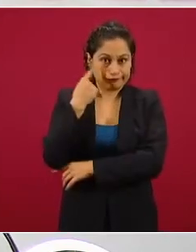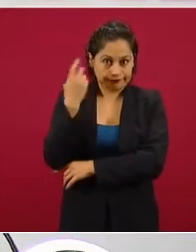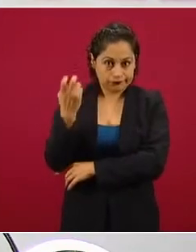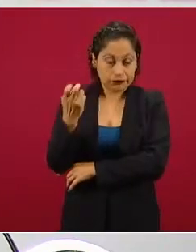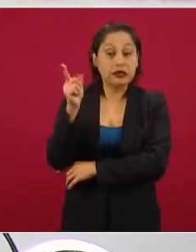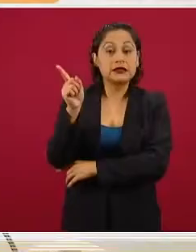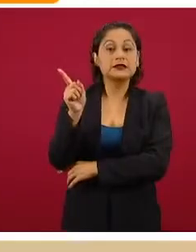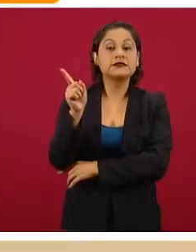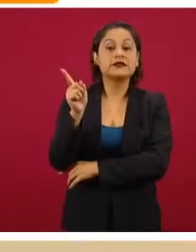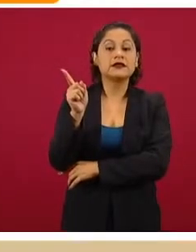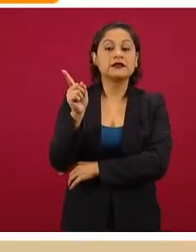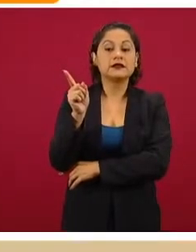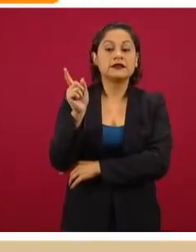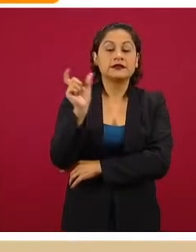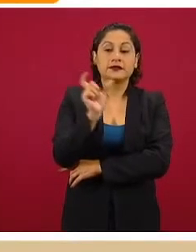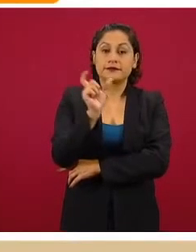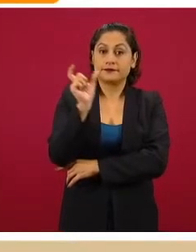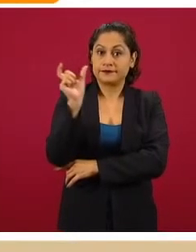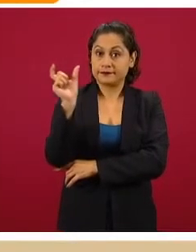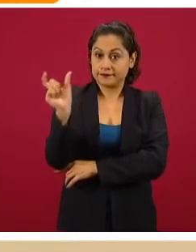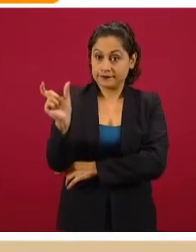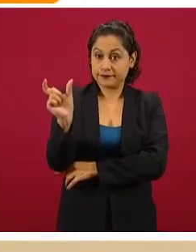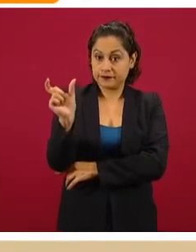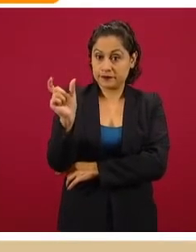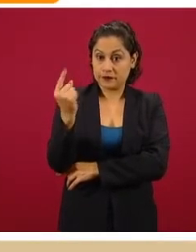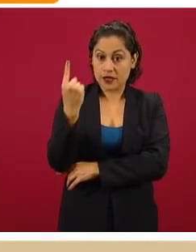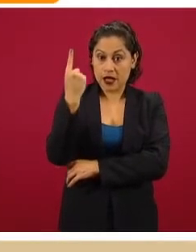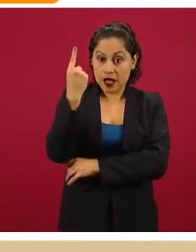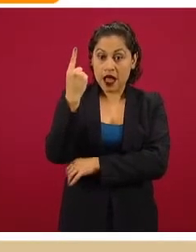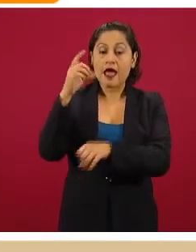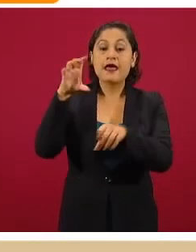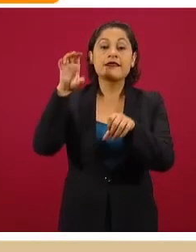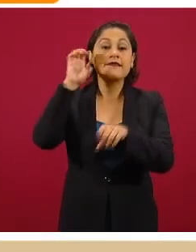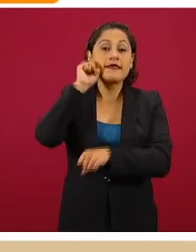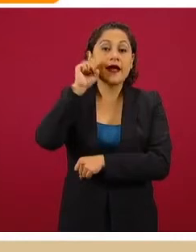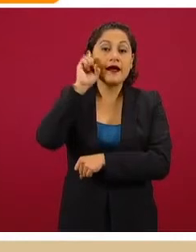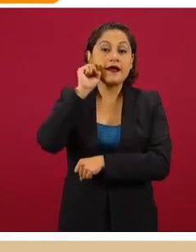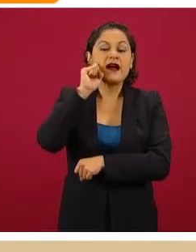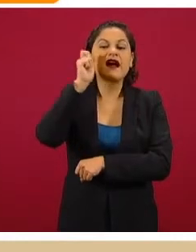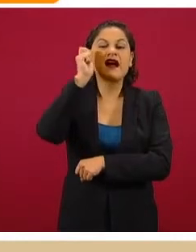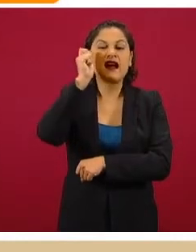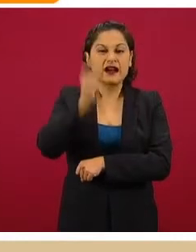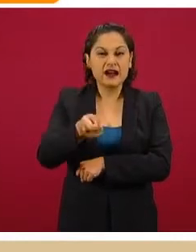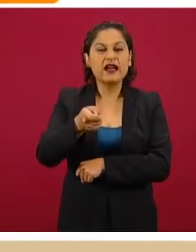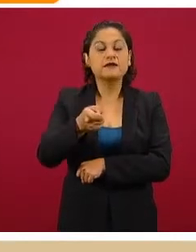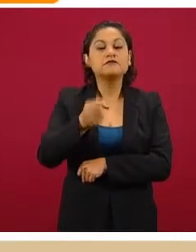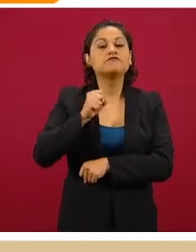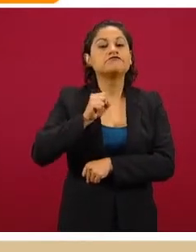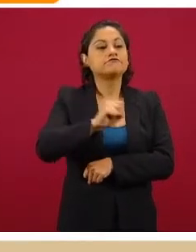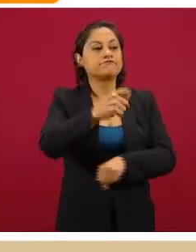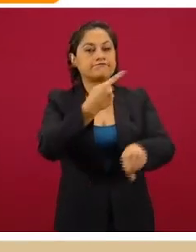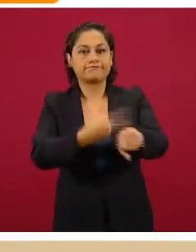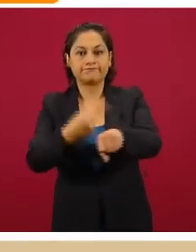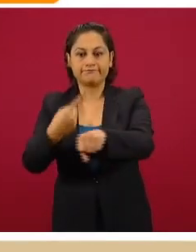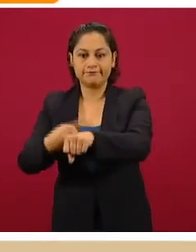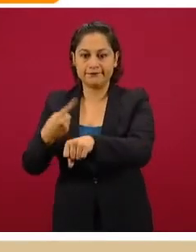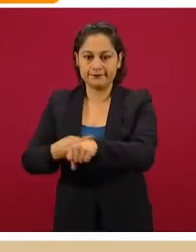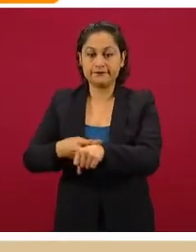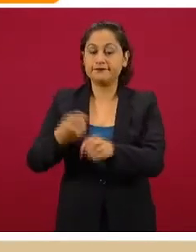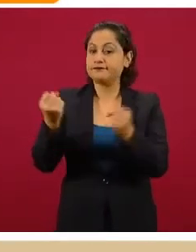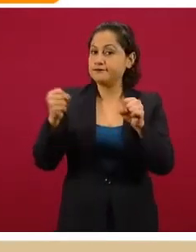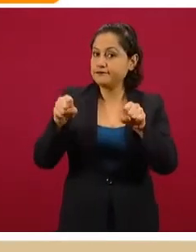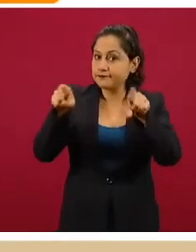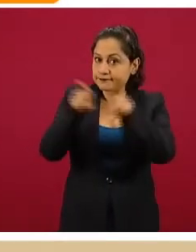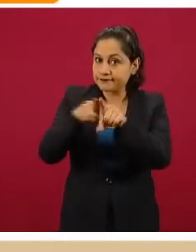en naranja del lado derecho de la diapositiva es el porcentaje de positividad, y se ve también esta línea naranja que está